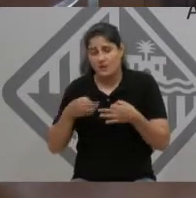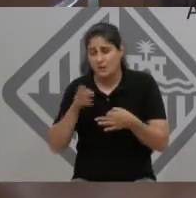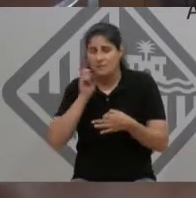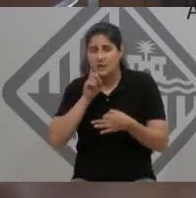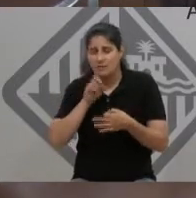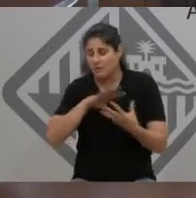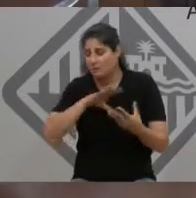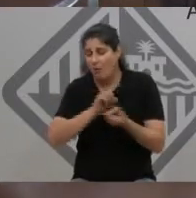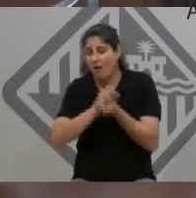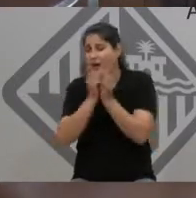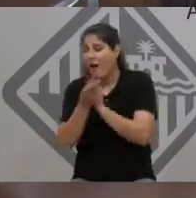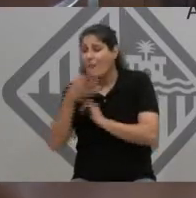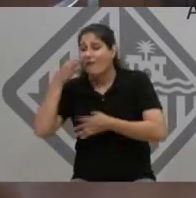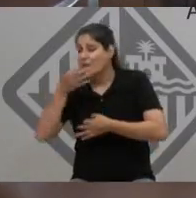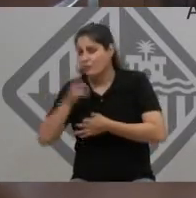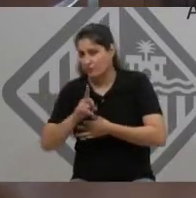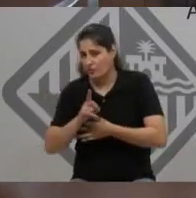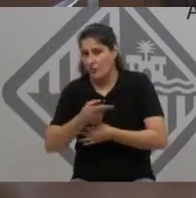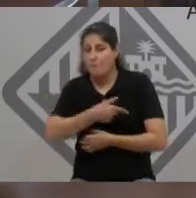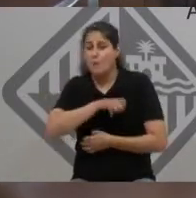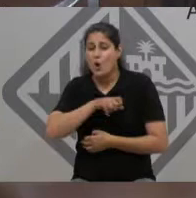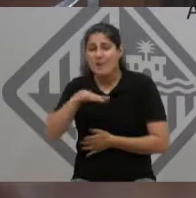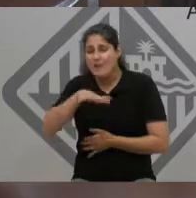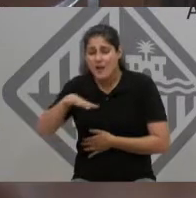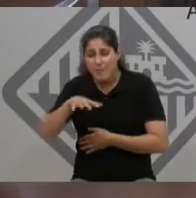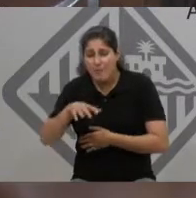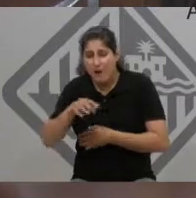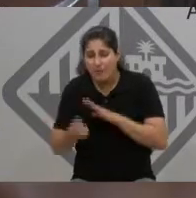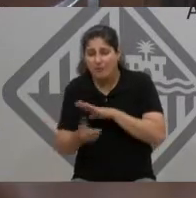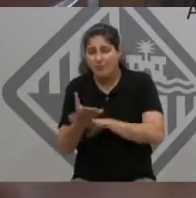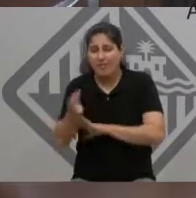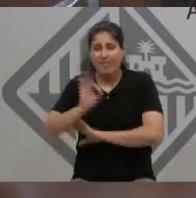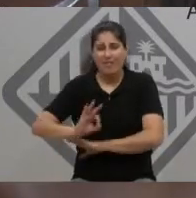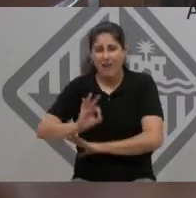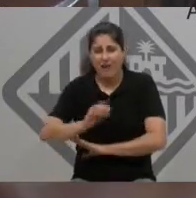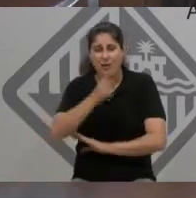se ha creado ninguna policía de barrio. No se ha destinado